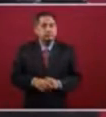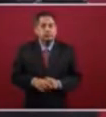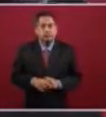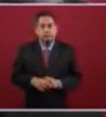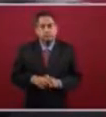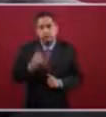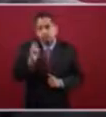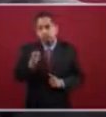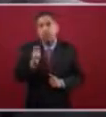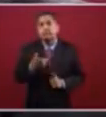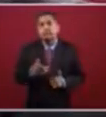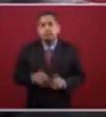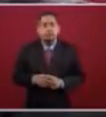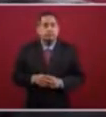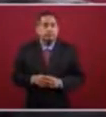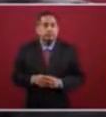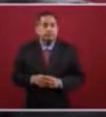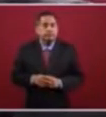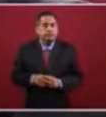deja mucho.